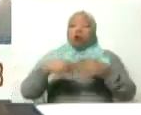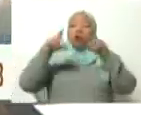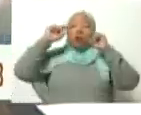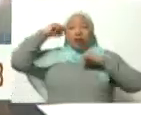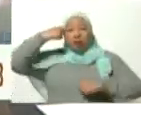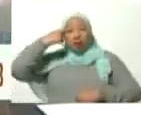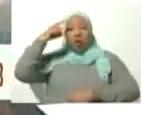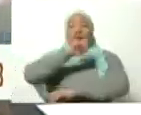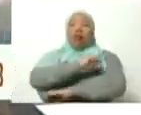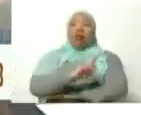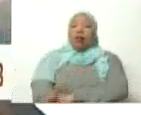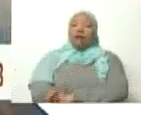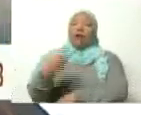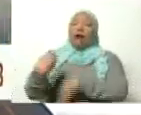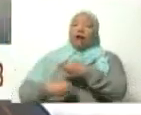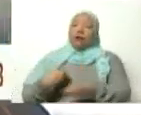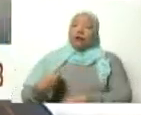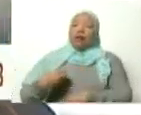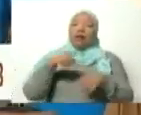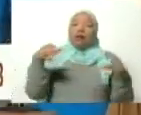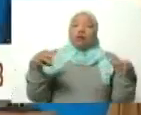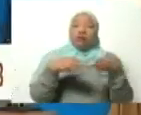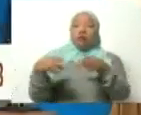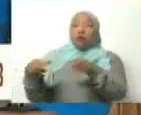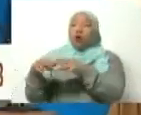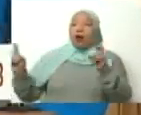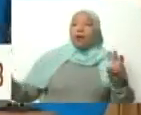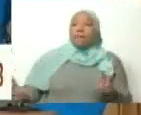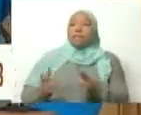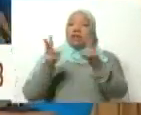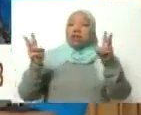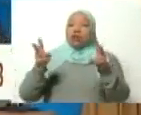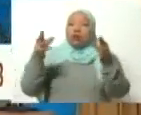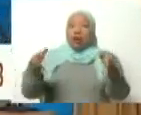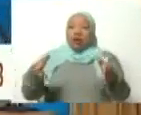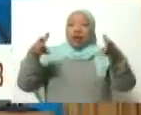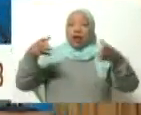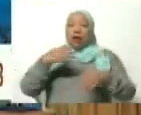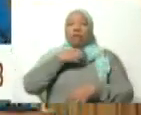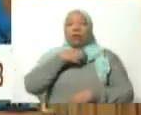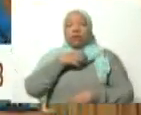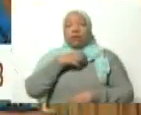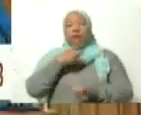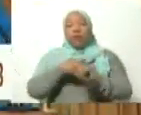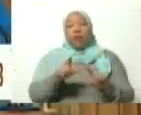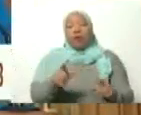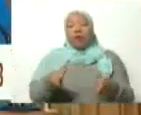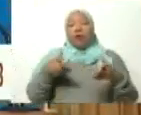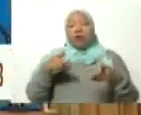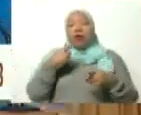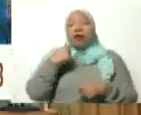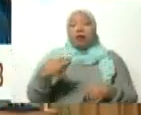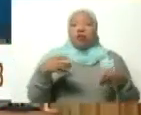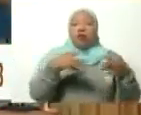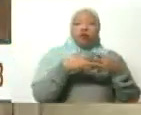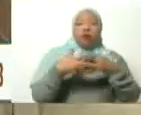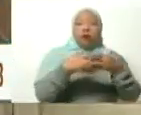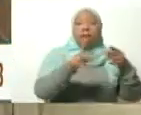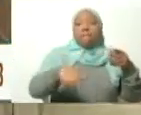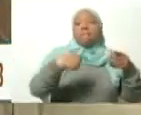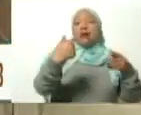cada batallón en particular las victorias en que había tenido parte. A la Legión Británica le dijo: